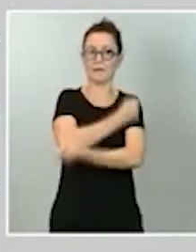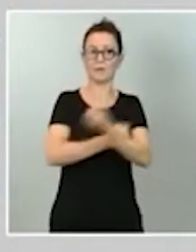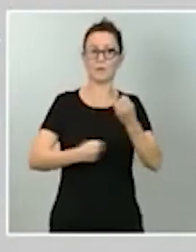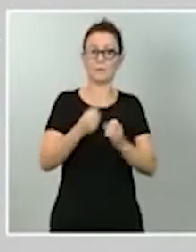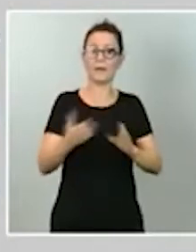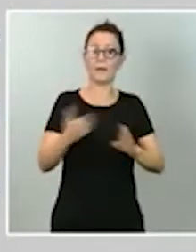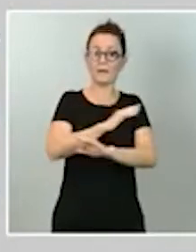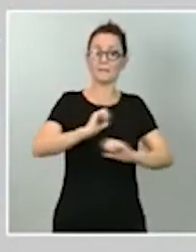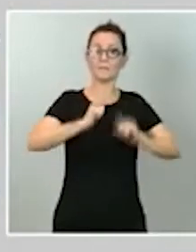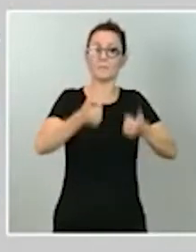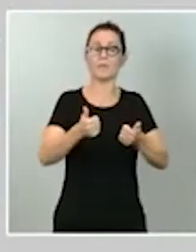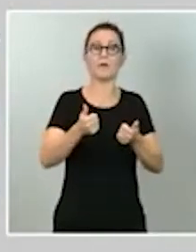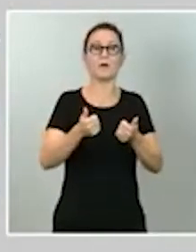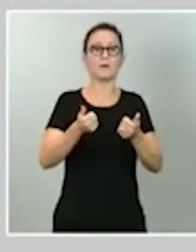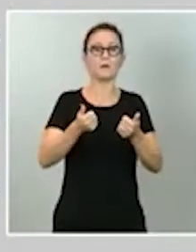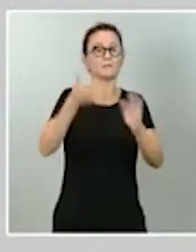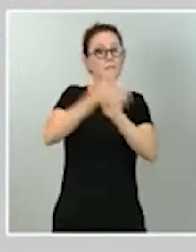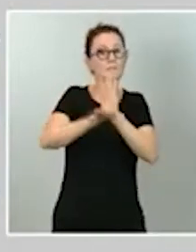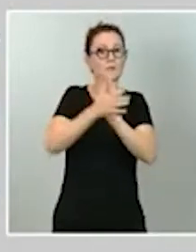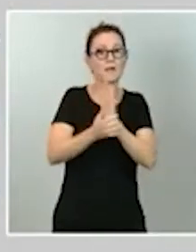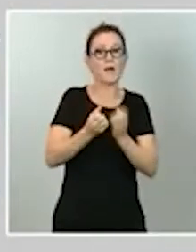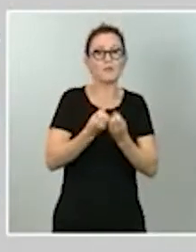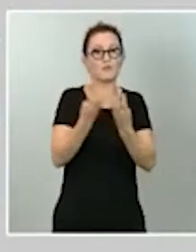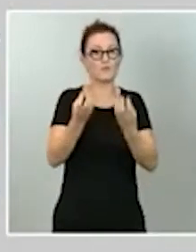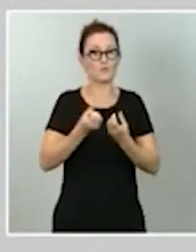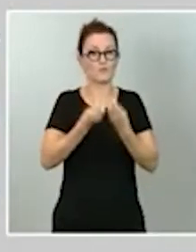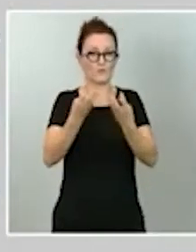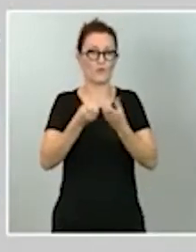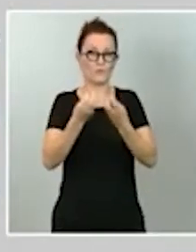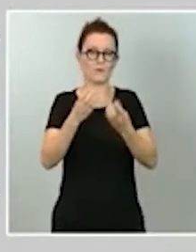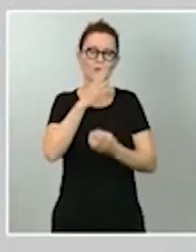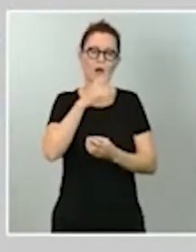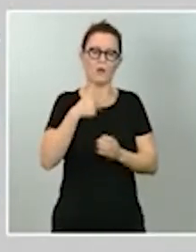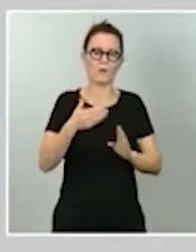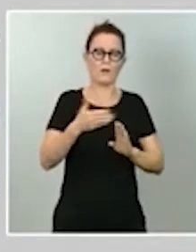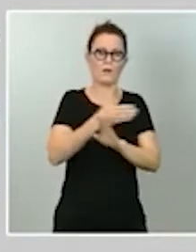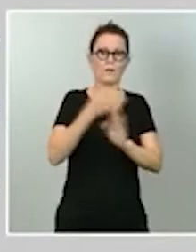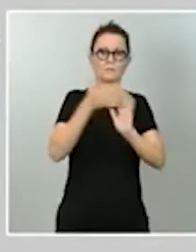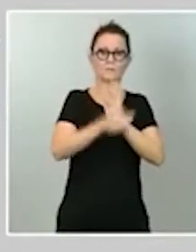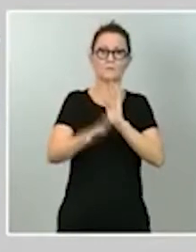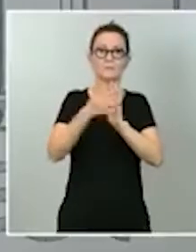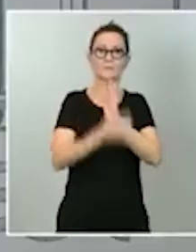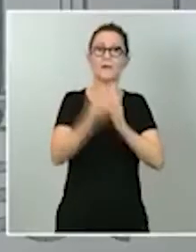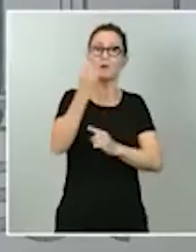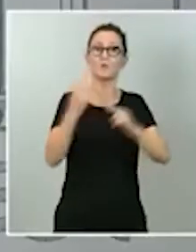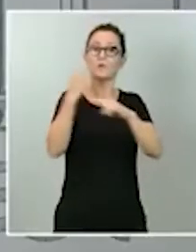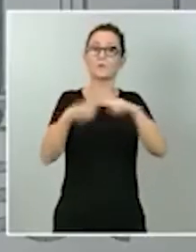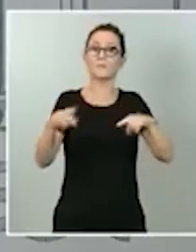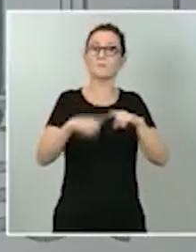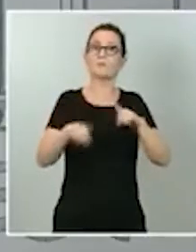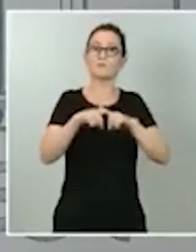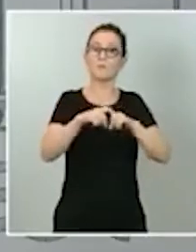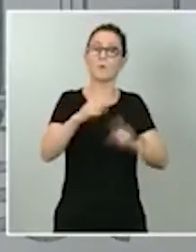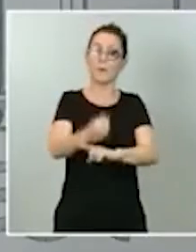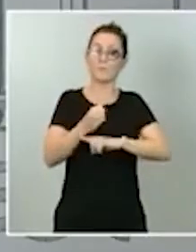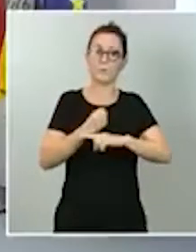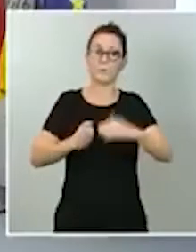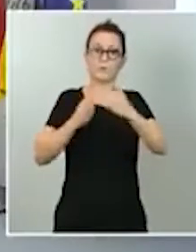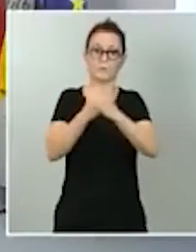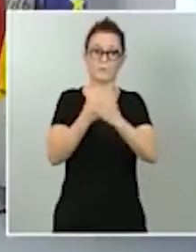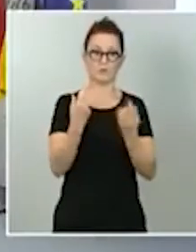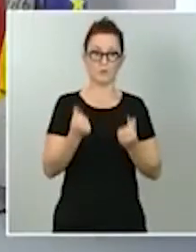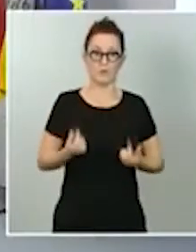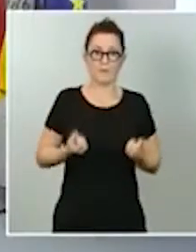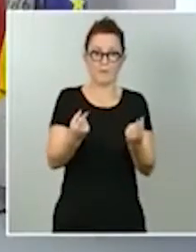permítanme que me fije un poco en cuáles son los dos elementos que fijan este techo de gasto en primer lugar como